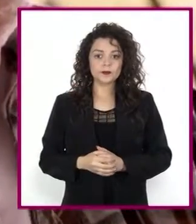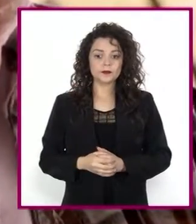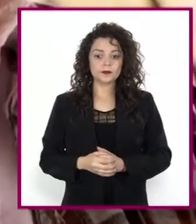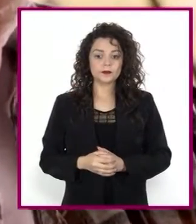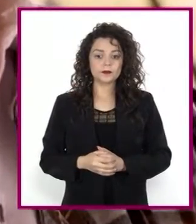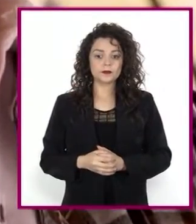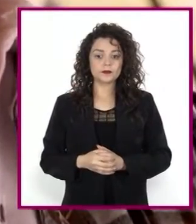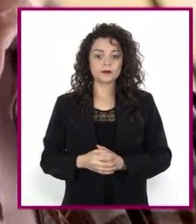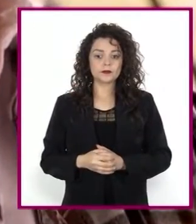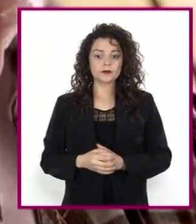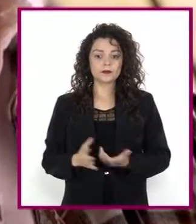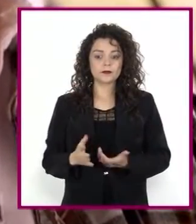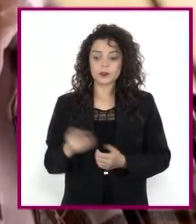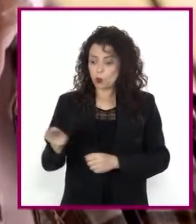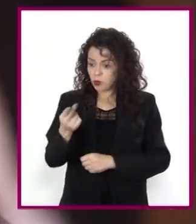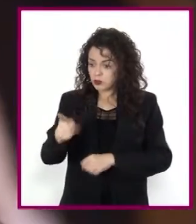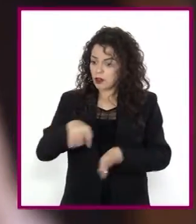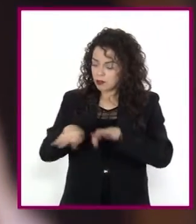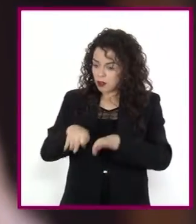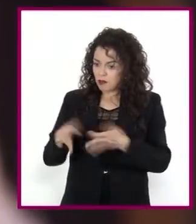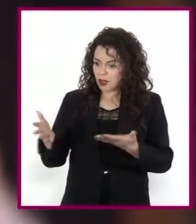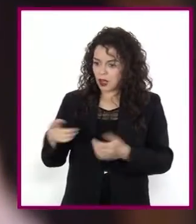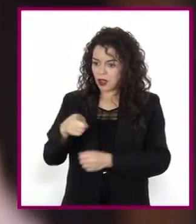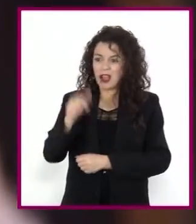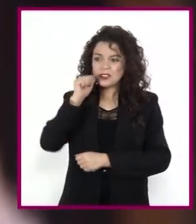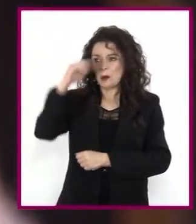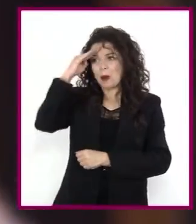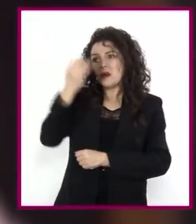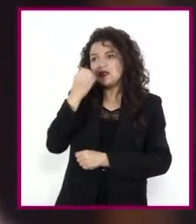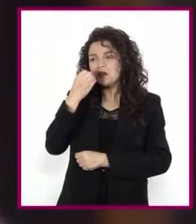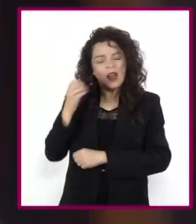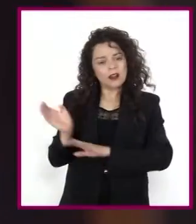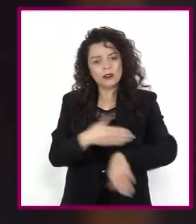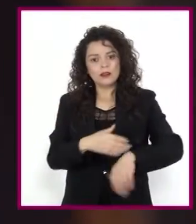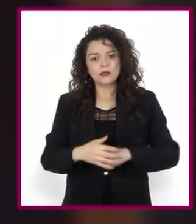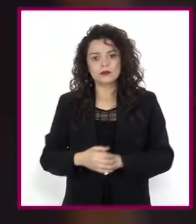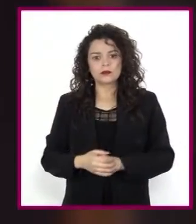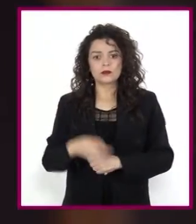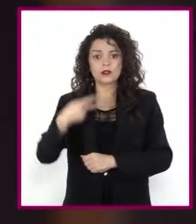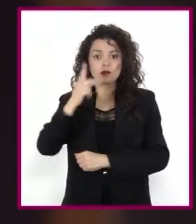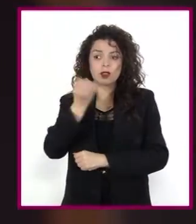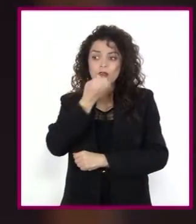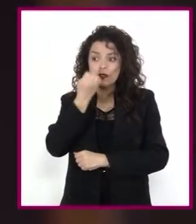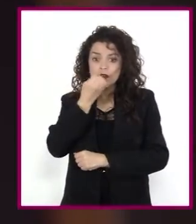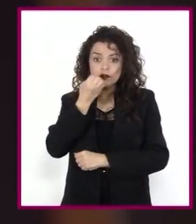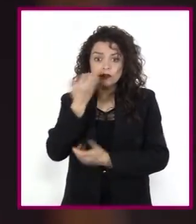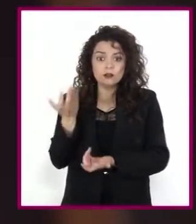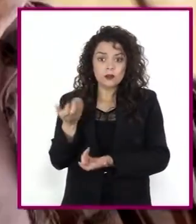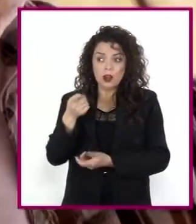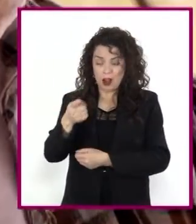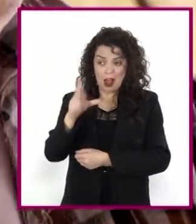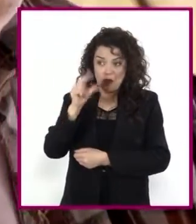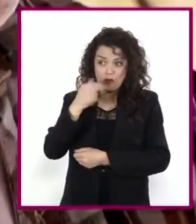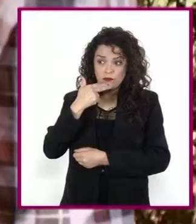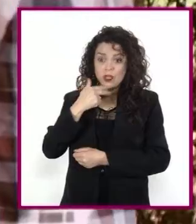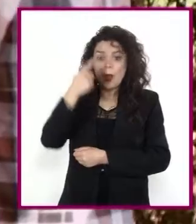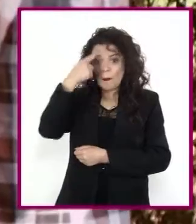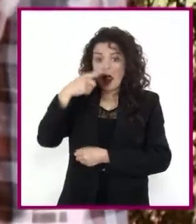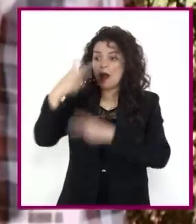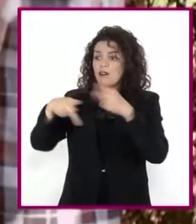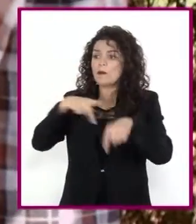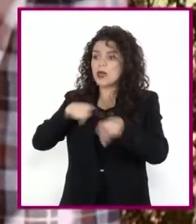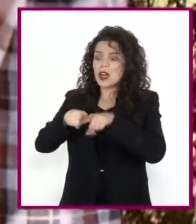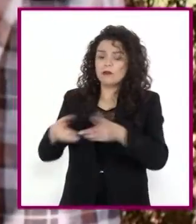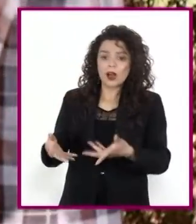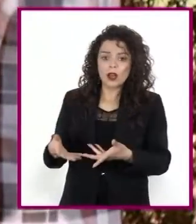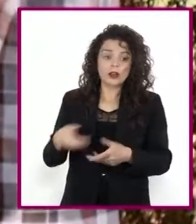Y usted póngase a trabajar y deje de estar con sus burradas. Pero es que si la escuela es una burrada, ¿para qué va mi hermano? Porque él es hombre y